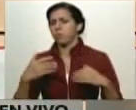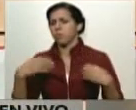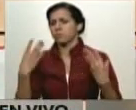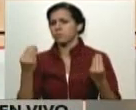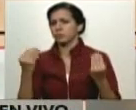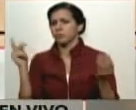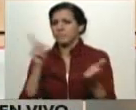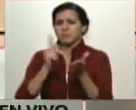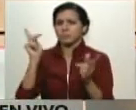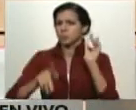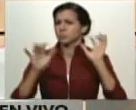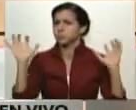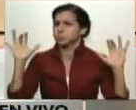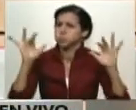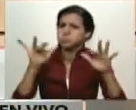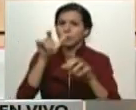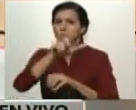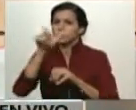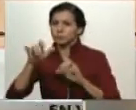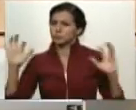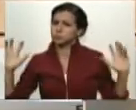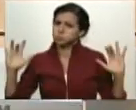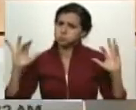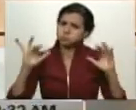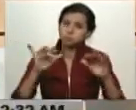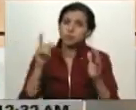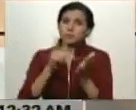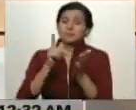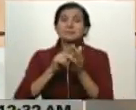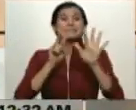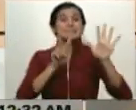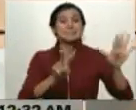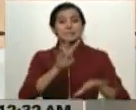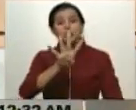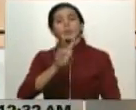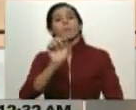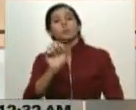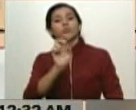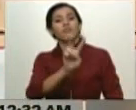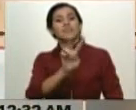las electores y los electores, con una participación del